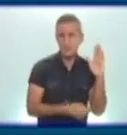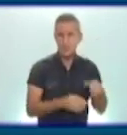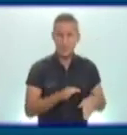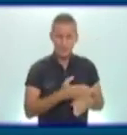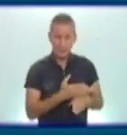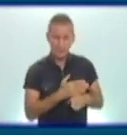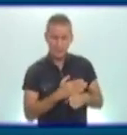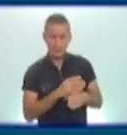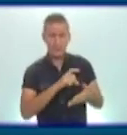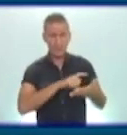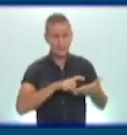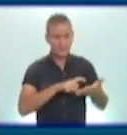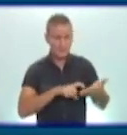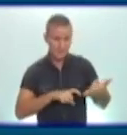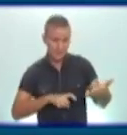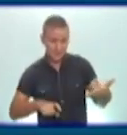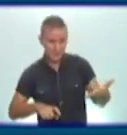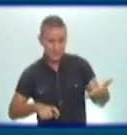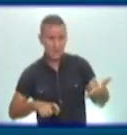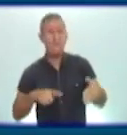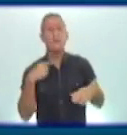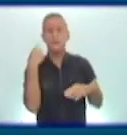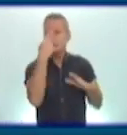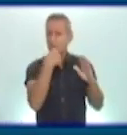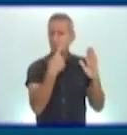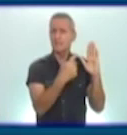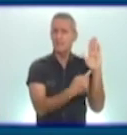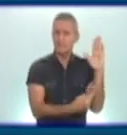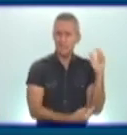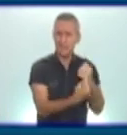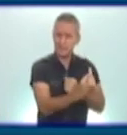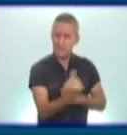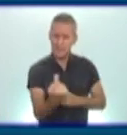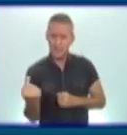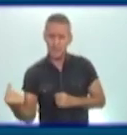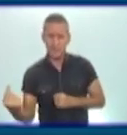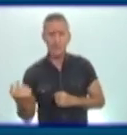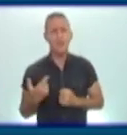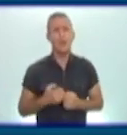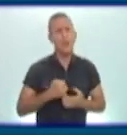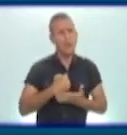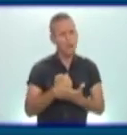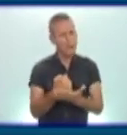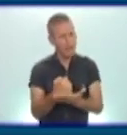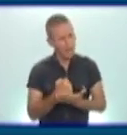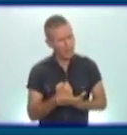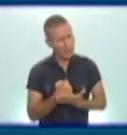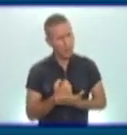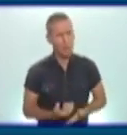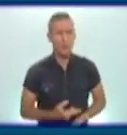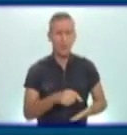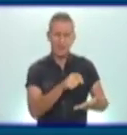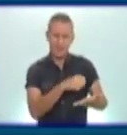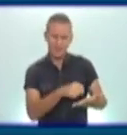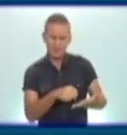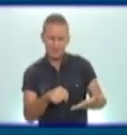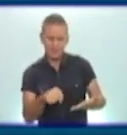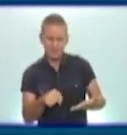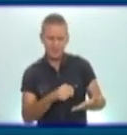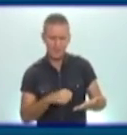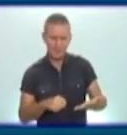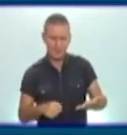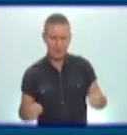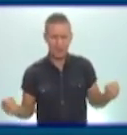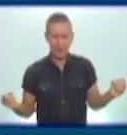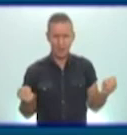de texto y, por supuesto, las características de cada uno. Esto nos ayudará a escribir textos con mejor calidad.